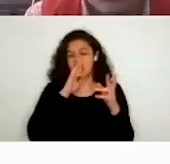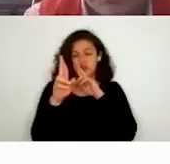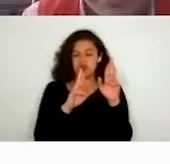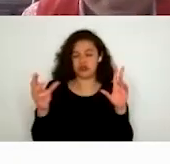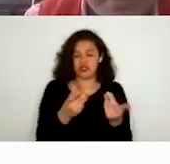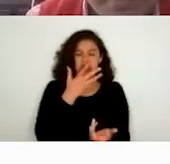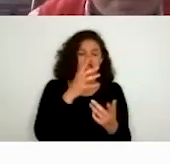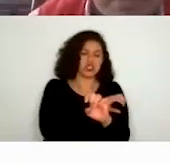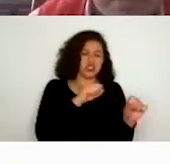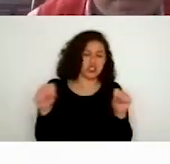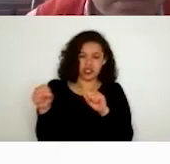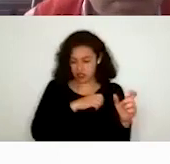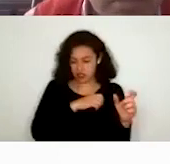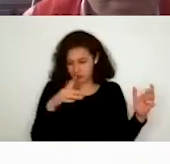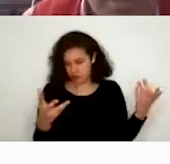incendio, etc.